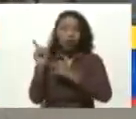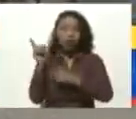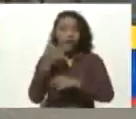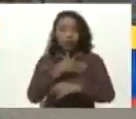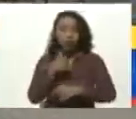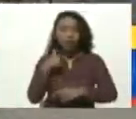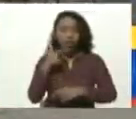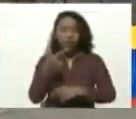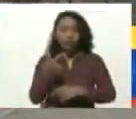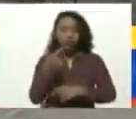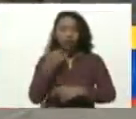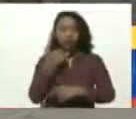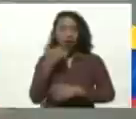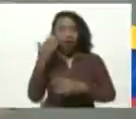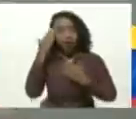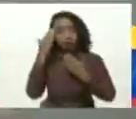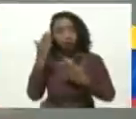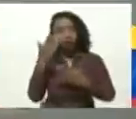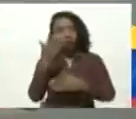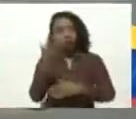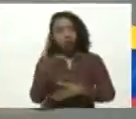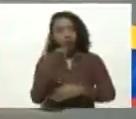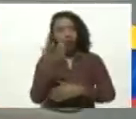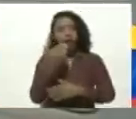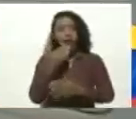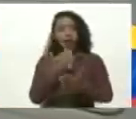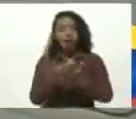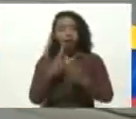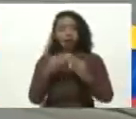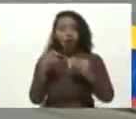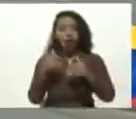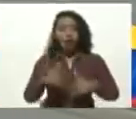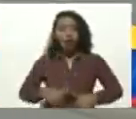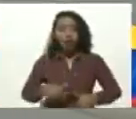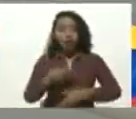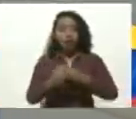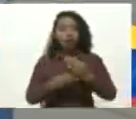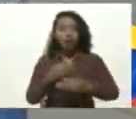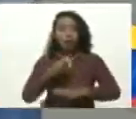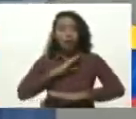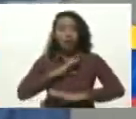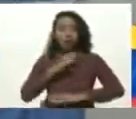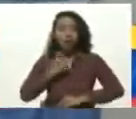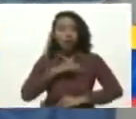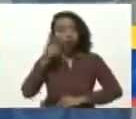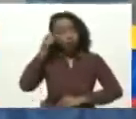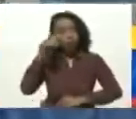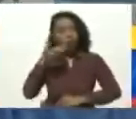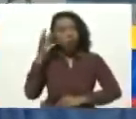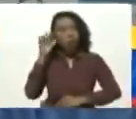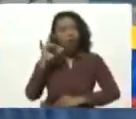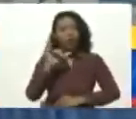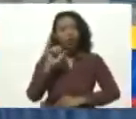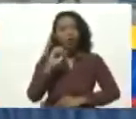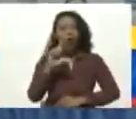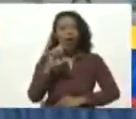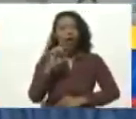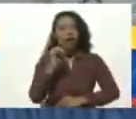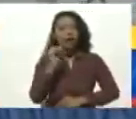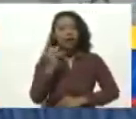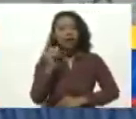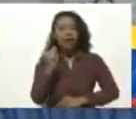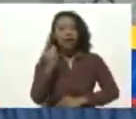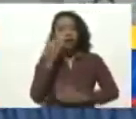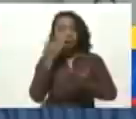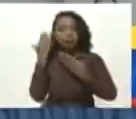decirnos algo y además saludarle a usted y agradecerle todo este esfuerzo que se hace para el beneficio de nuestro pueblo. Yolexa Mendoza. Buenas